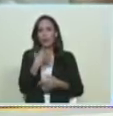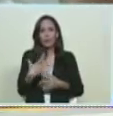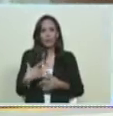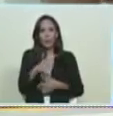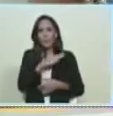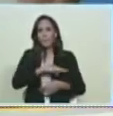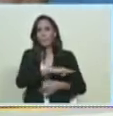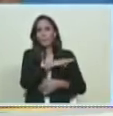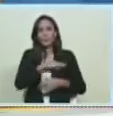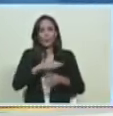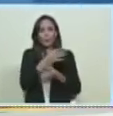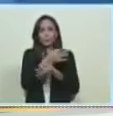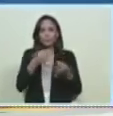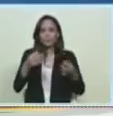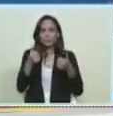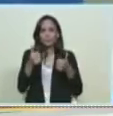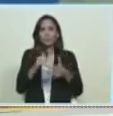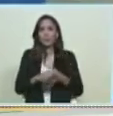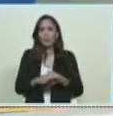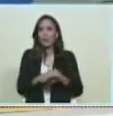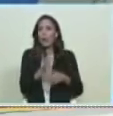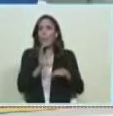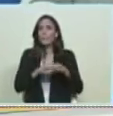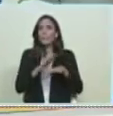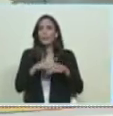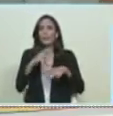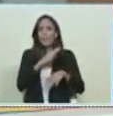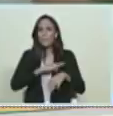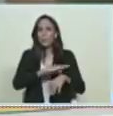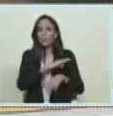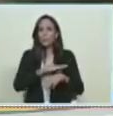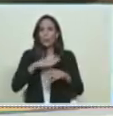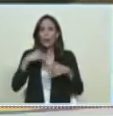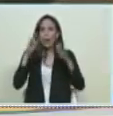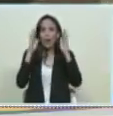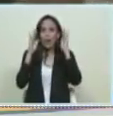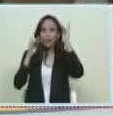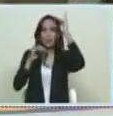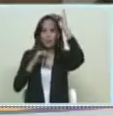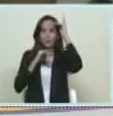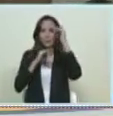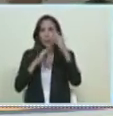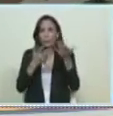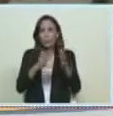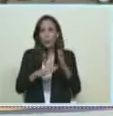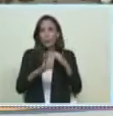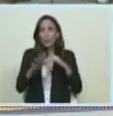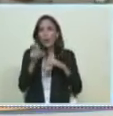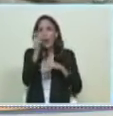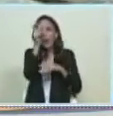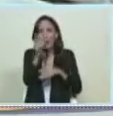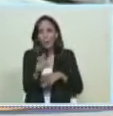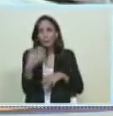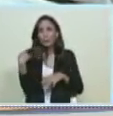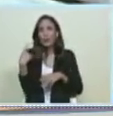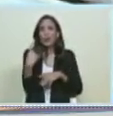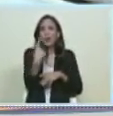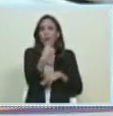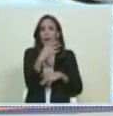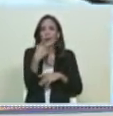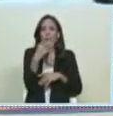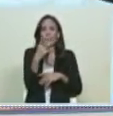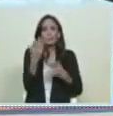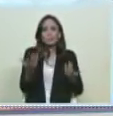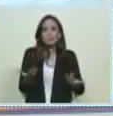hermosísima. ¿Por qué? Porque la misión Negra Hipólita atiende a la gente que por una u otra